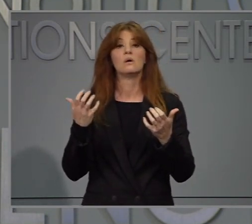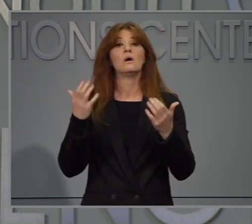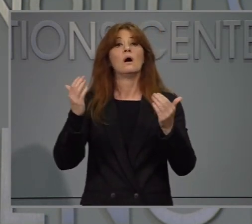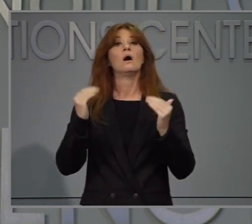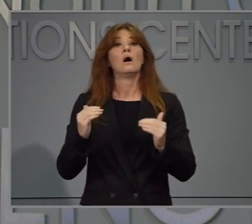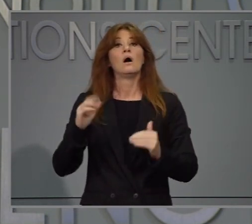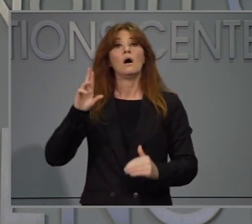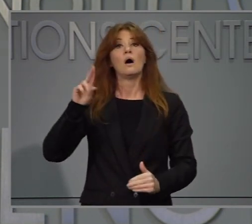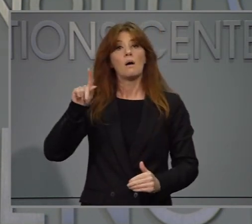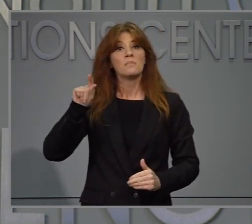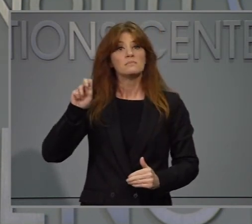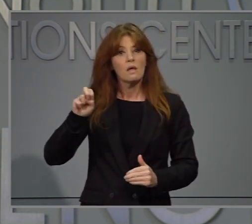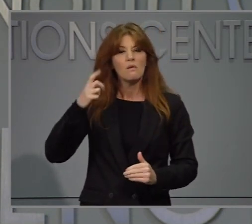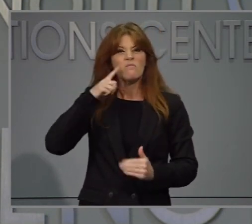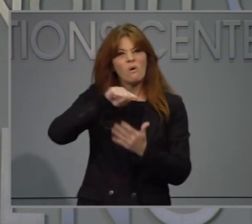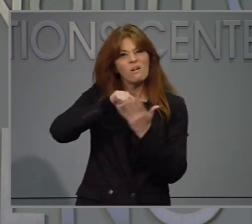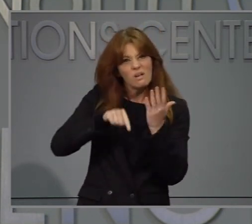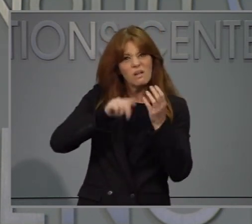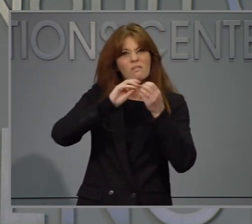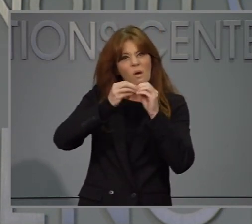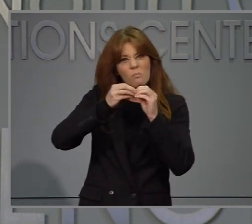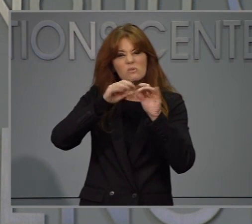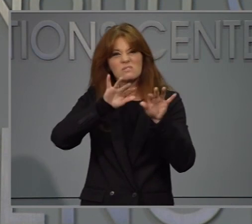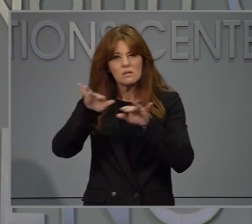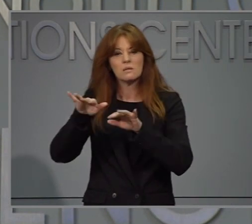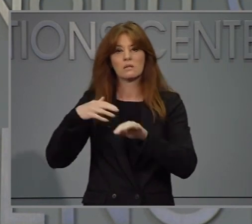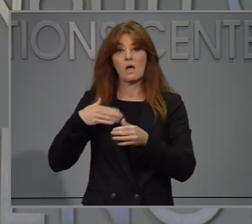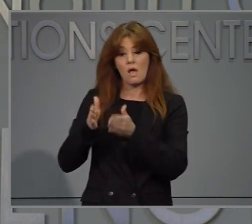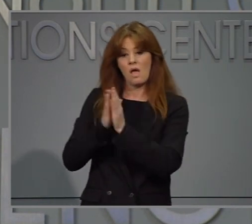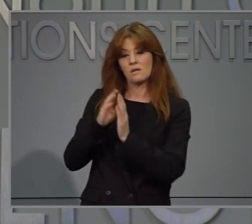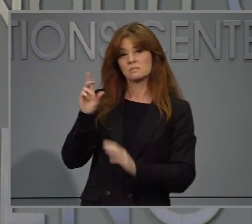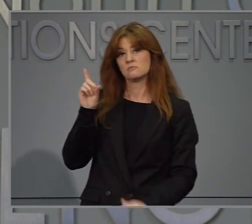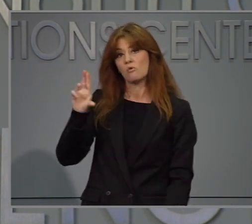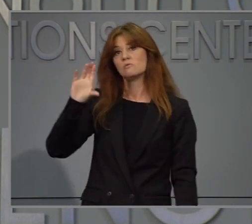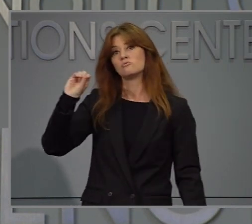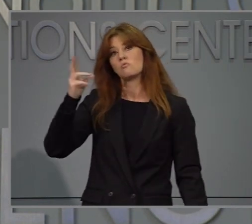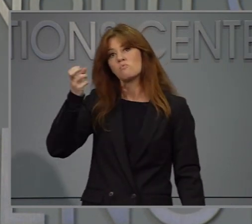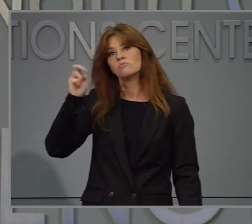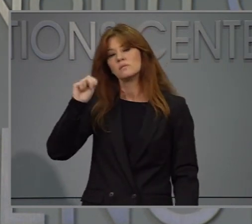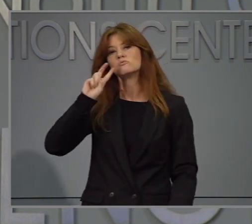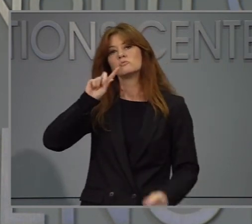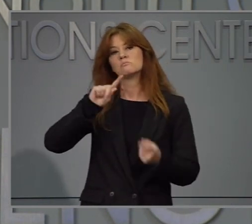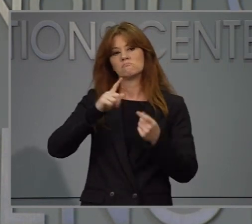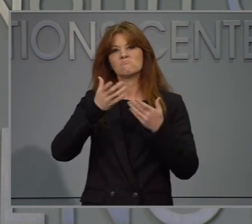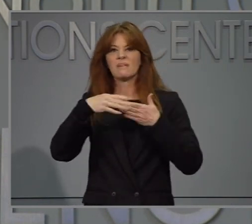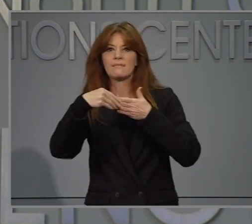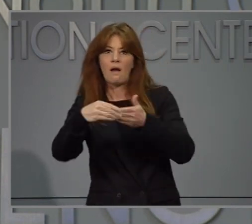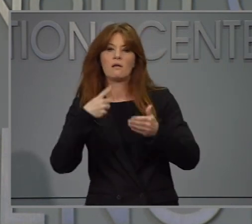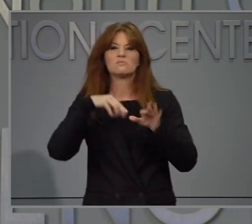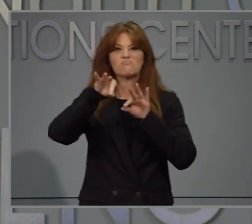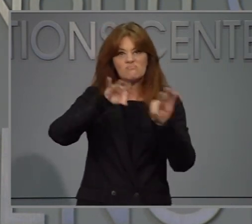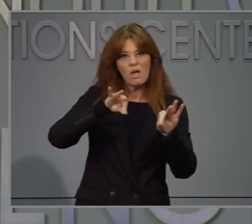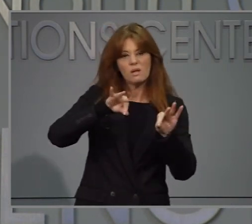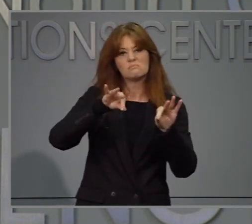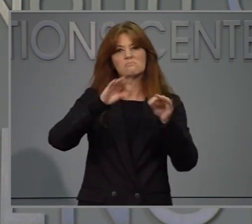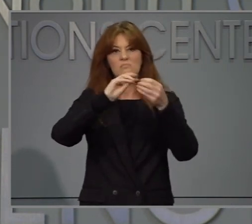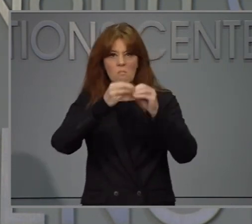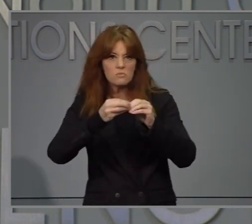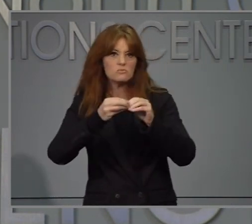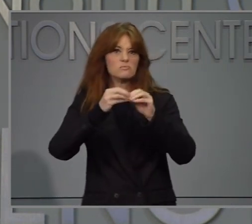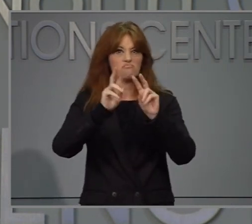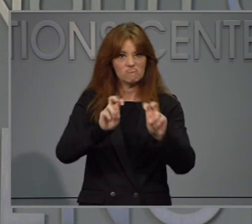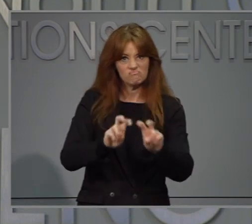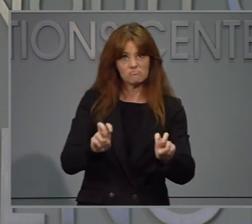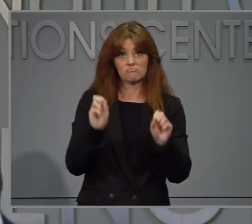Ahora, para una información más reciente sobre estos indicadores, le voy a pedir a la doctora Cohen que nos explique los datos.